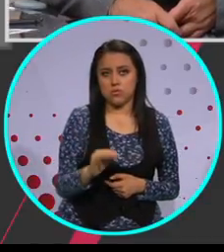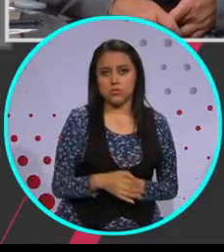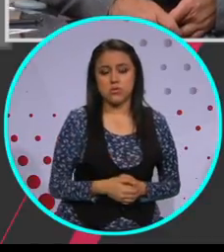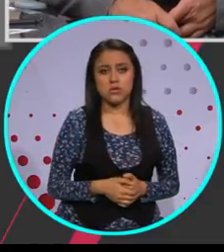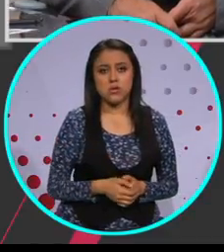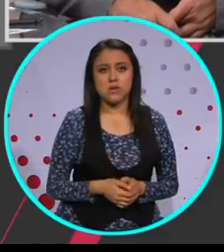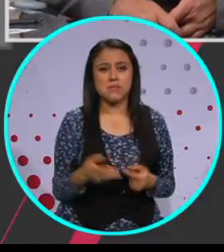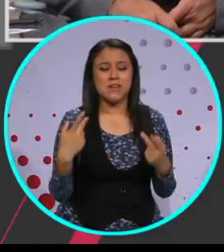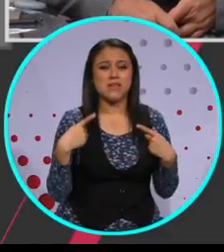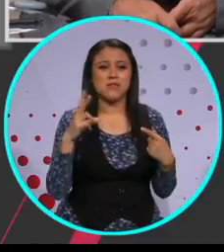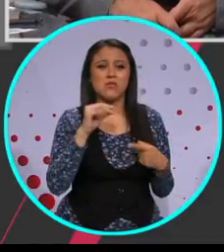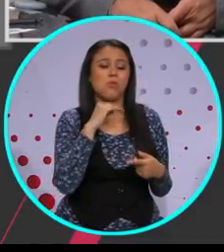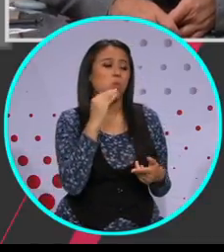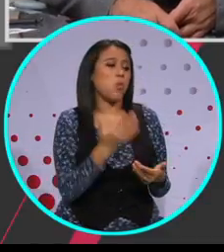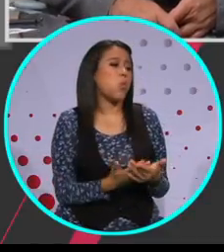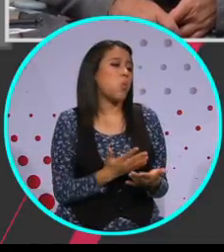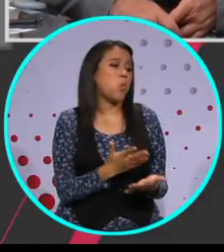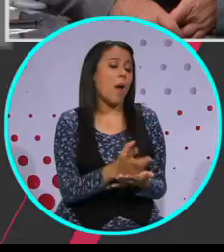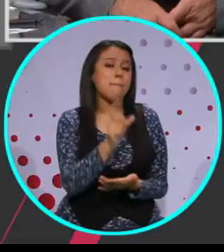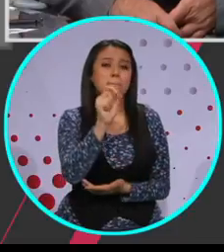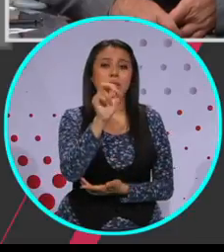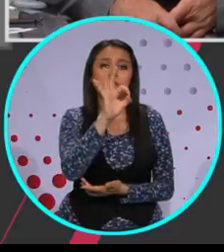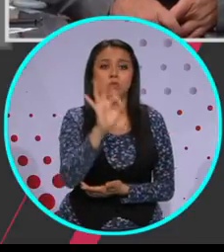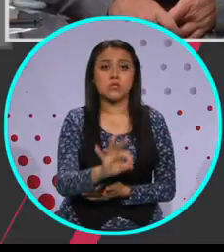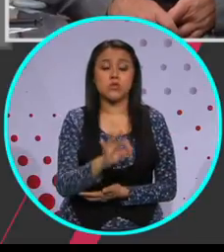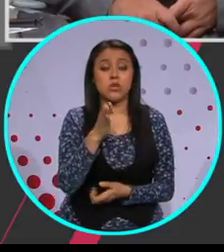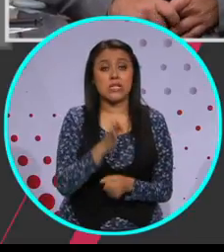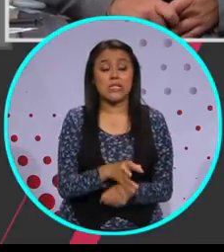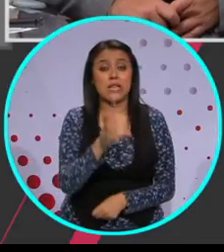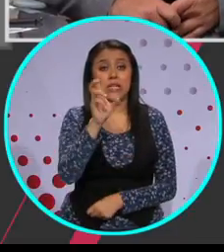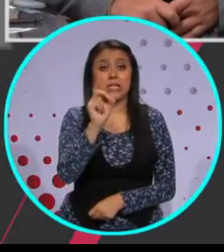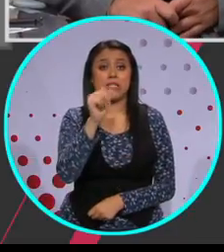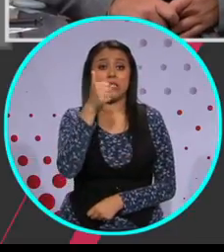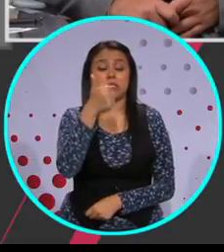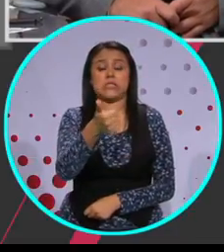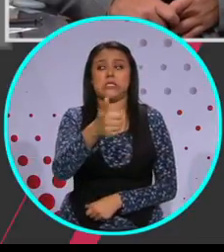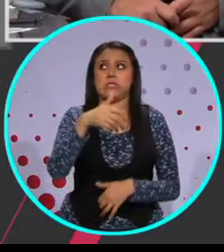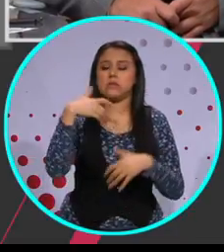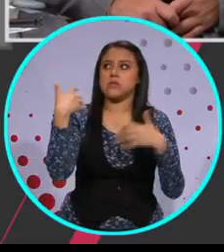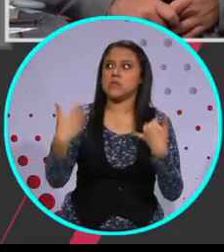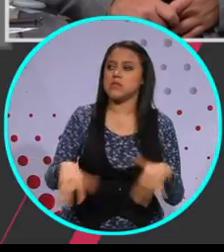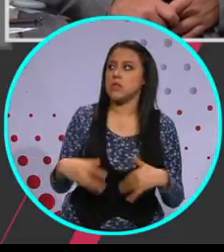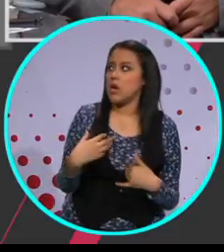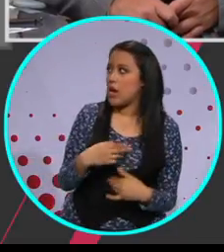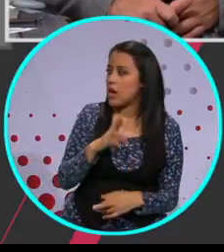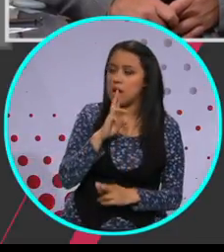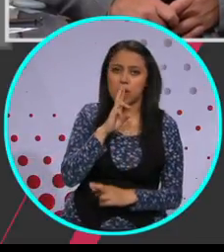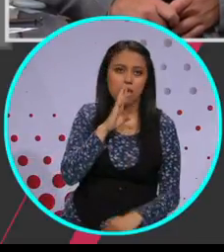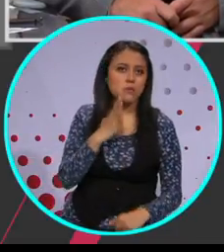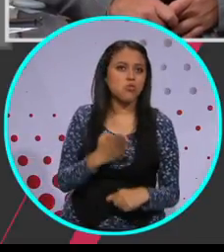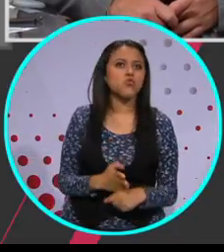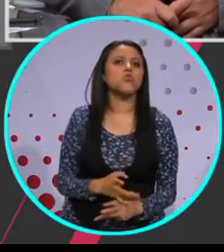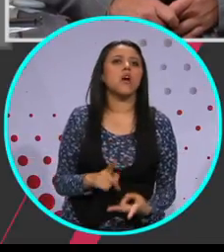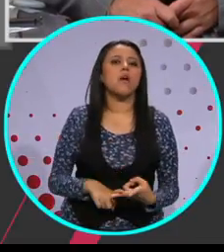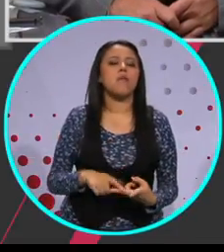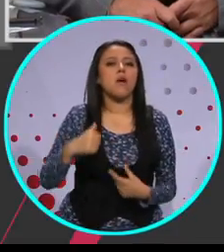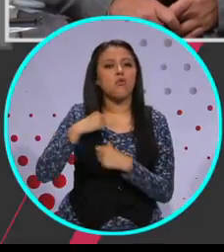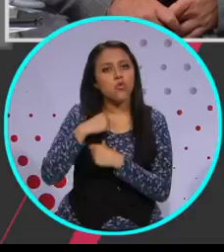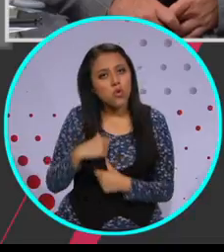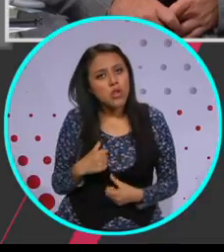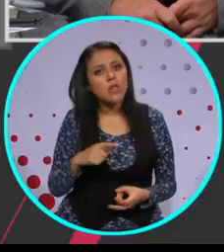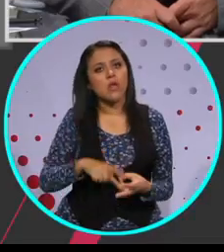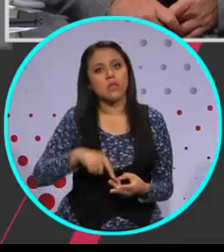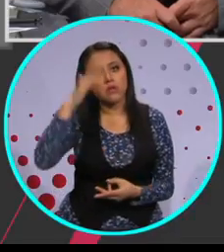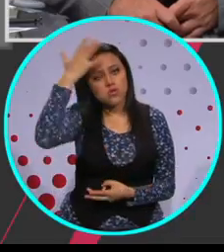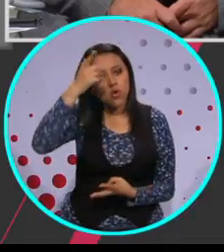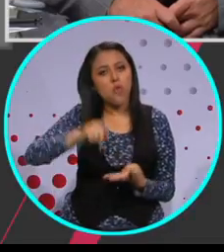fregada a la gente que no tiene esperanza en un 20 por 20 por ciento estamos en 36 años y eso es responsabilidad de nosotros de las autoridades de brawn